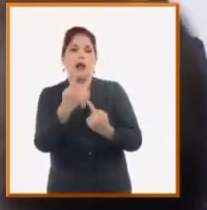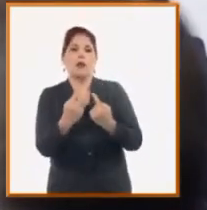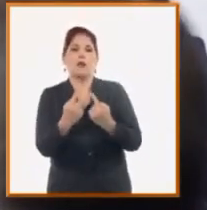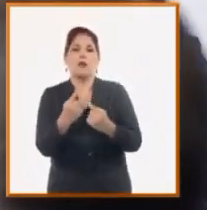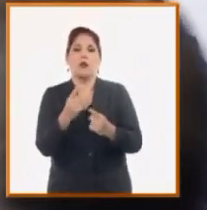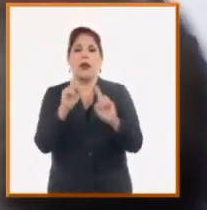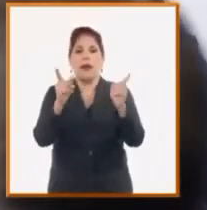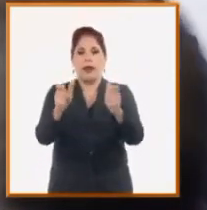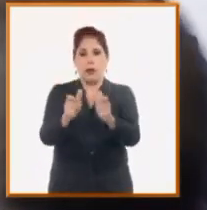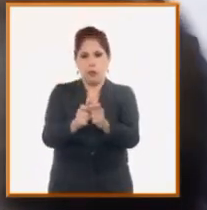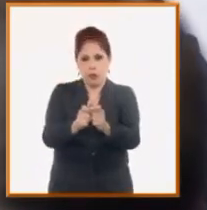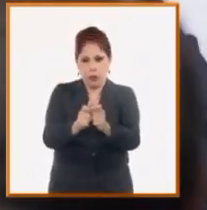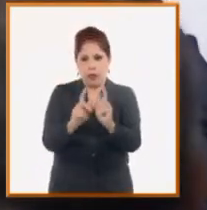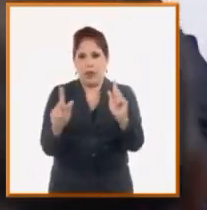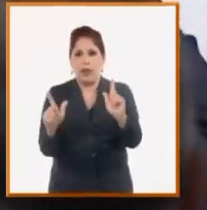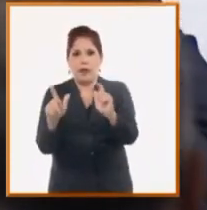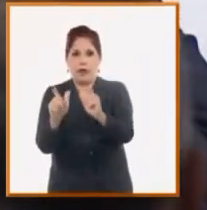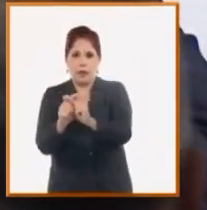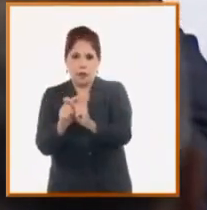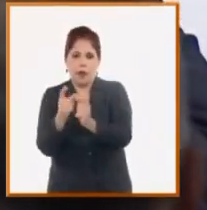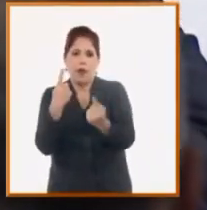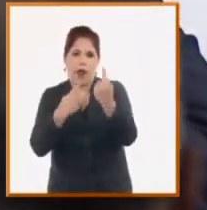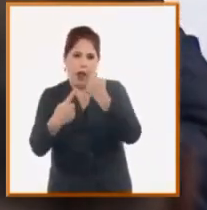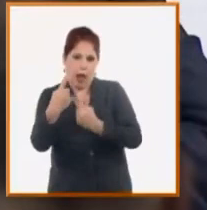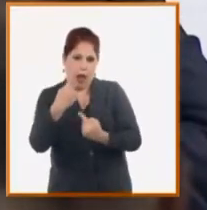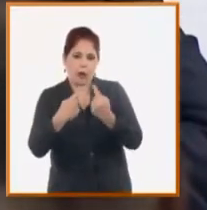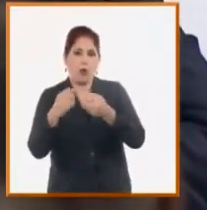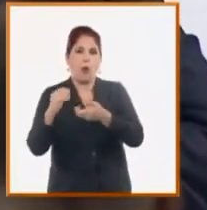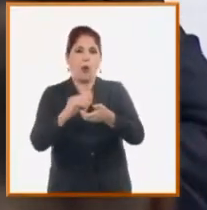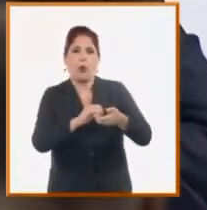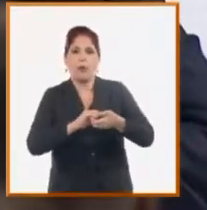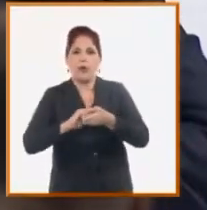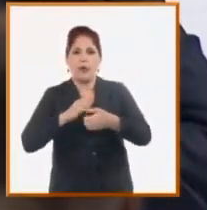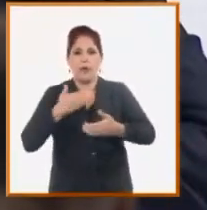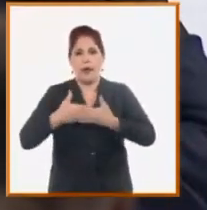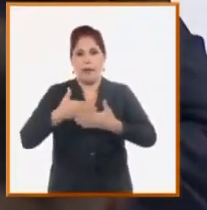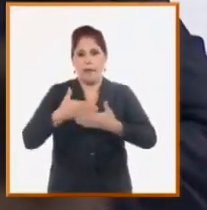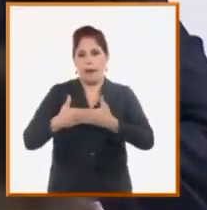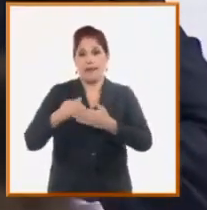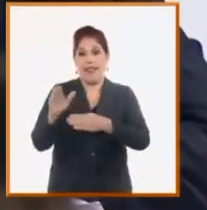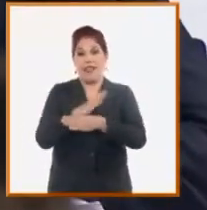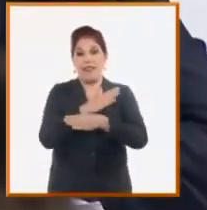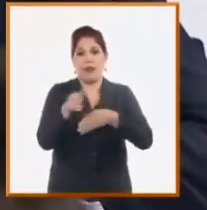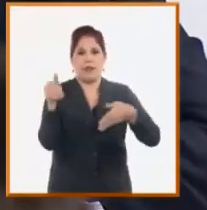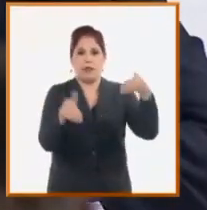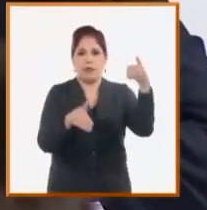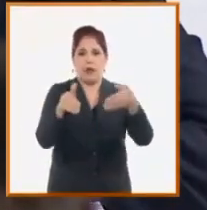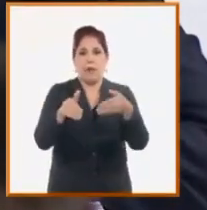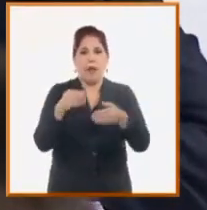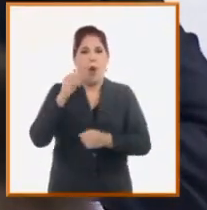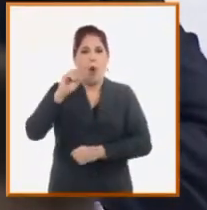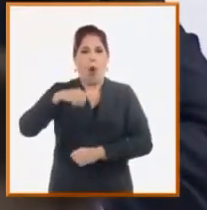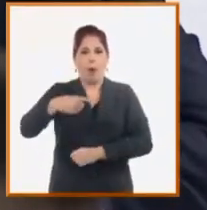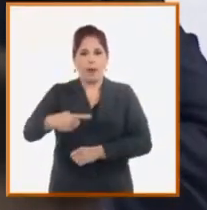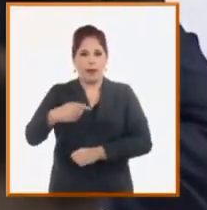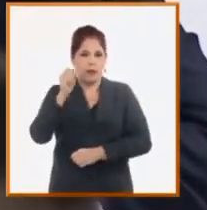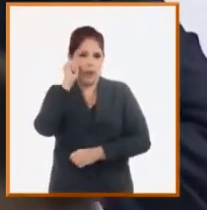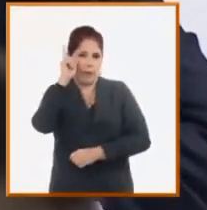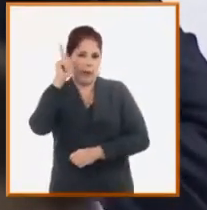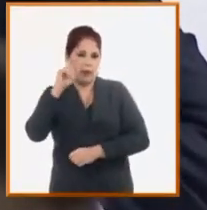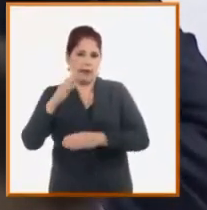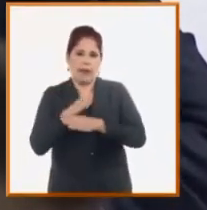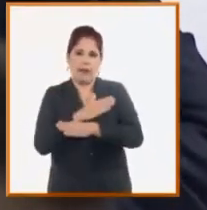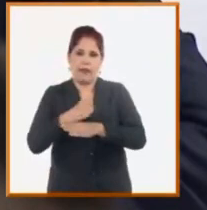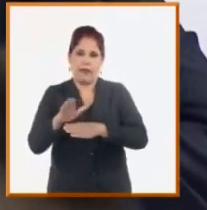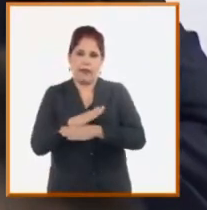encuentros con compañeros de MIPYME, de diferentes actores, para también recoger experiencias y